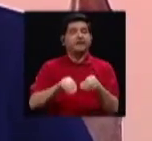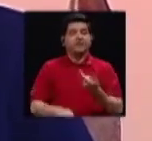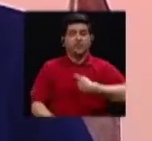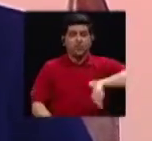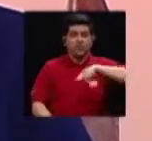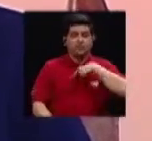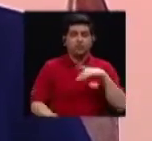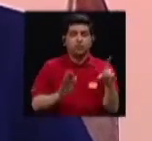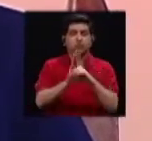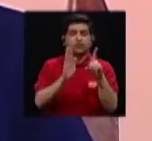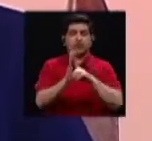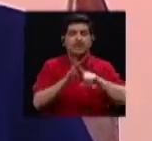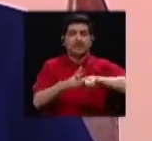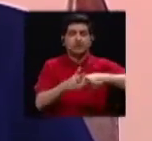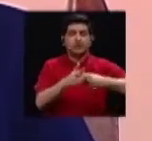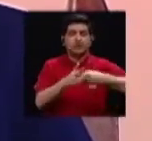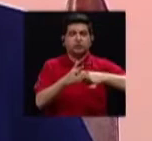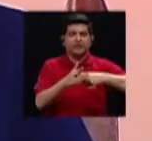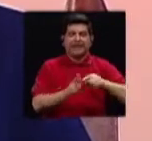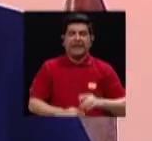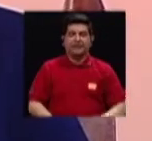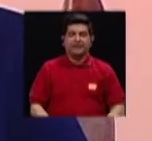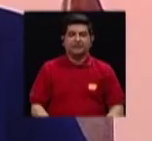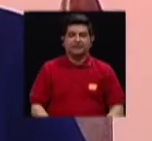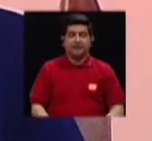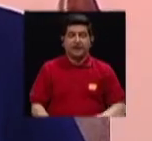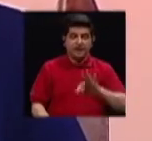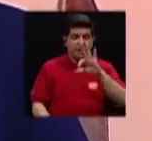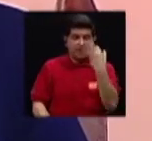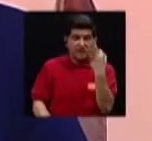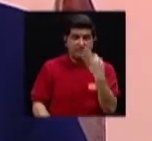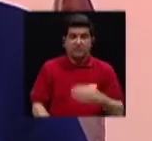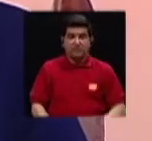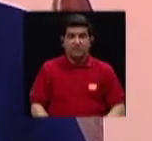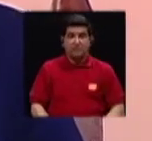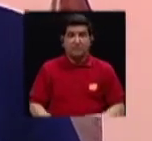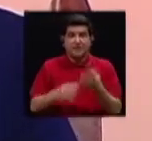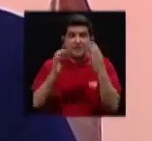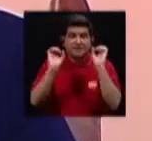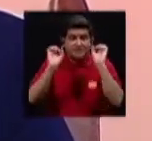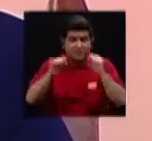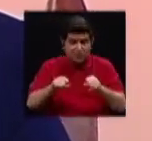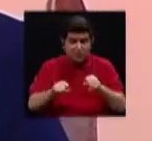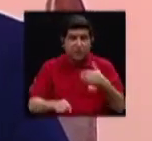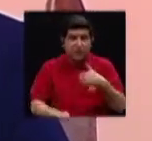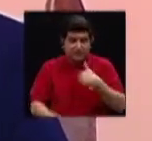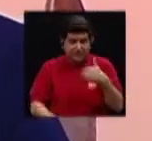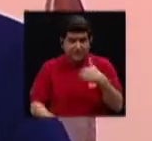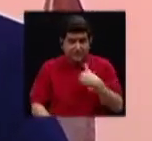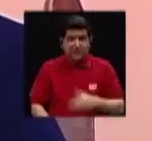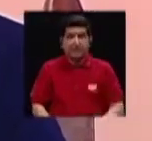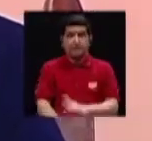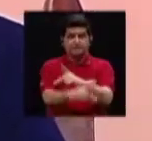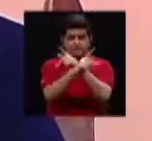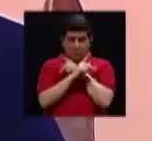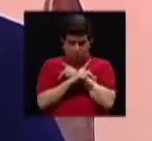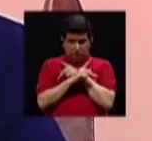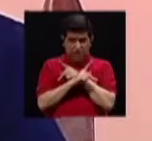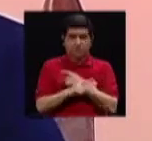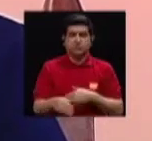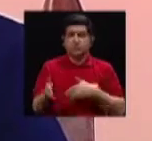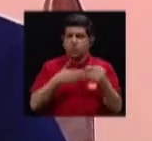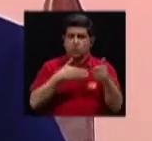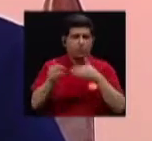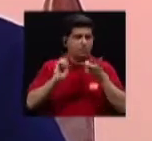un derecho instrumental, es el medio a través del cual se logra obtener la protección de cualquier otro